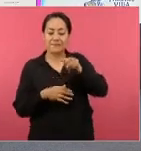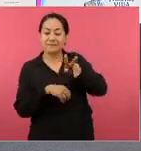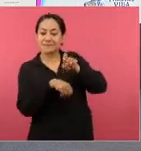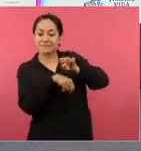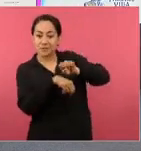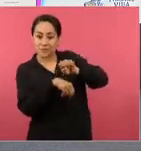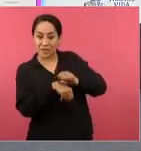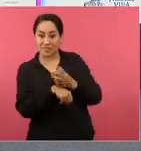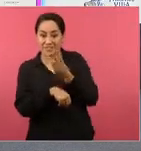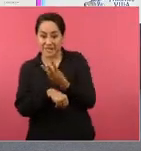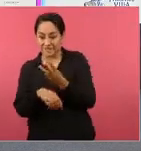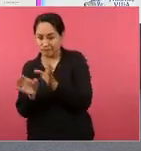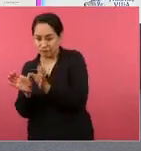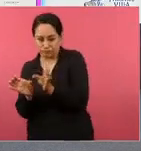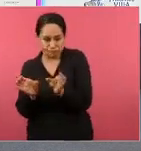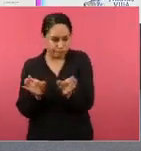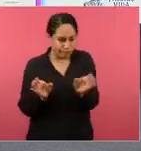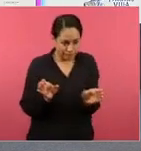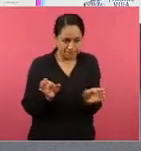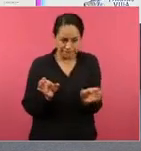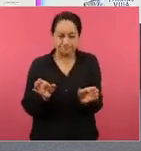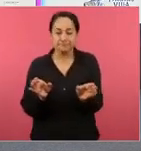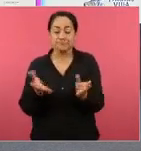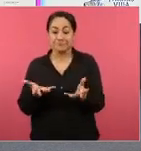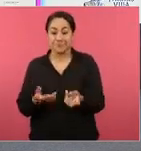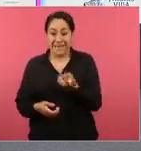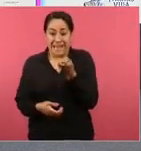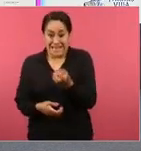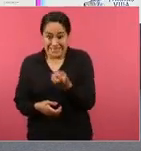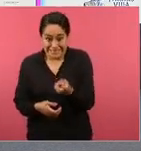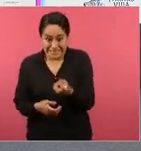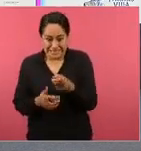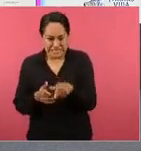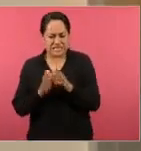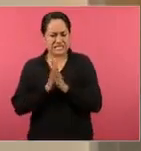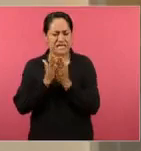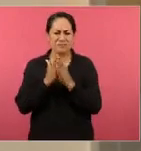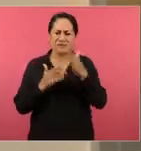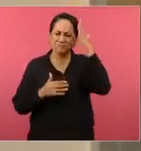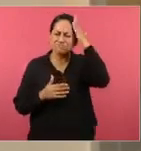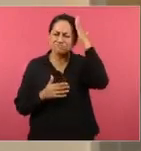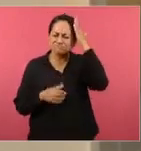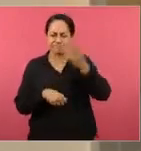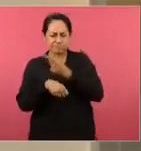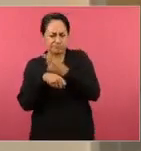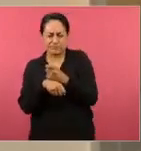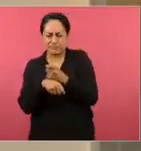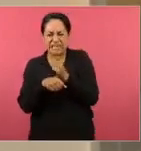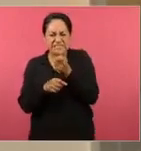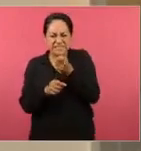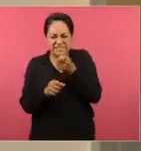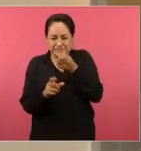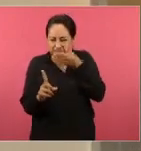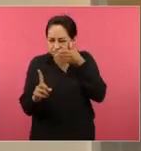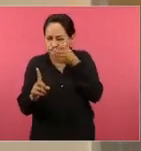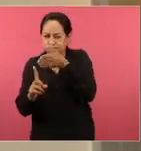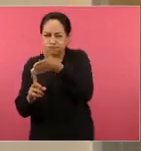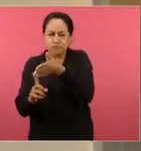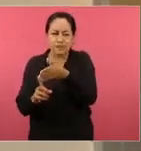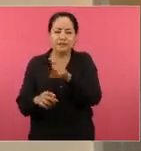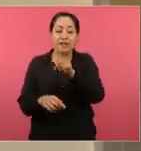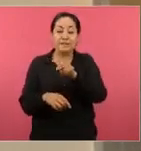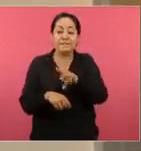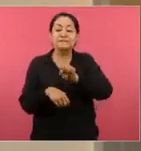volúmenes, pero este libro, insisto, es el eje central para la telesecundaria en este